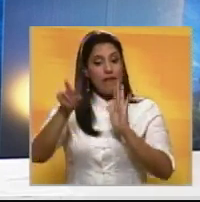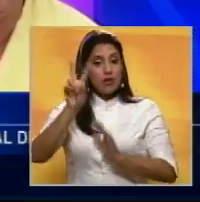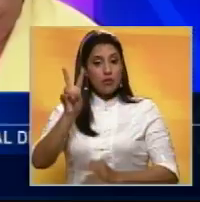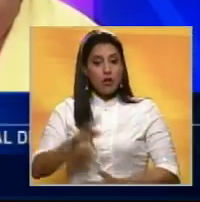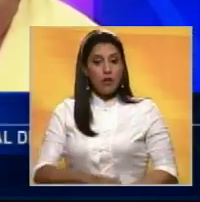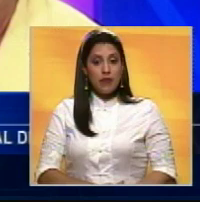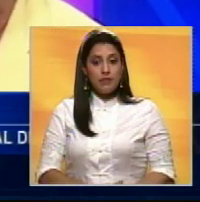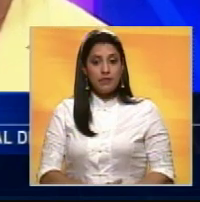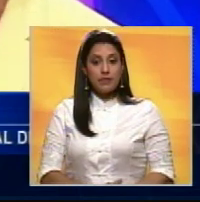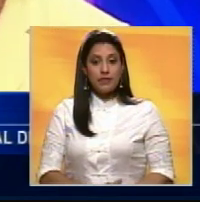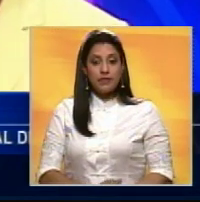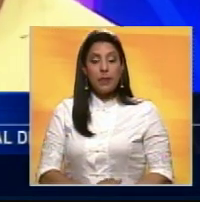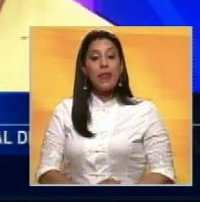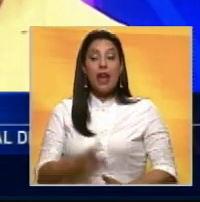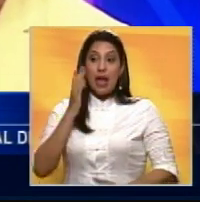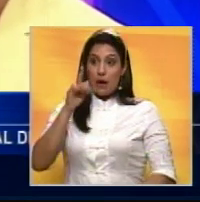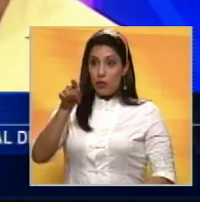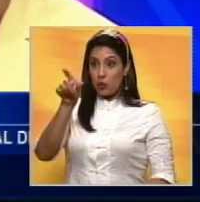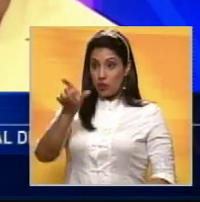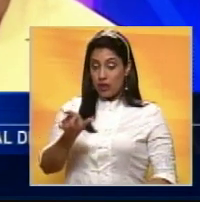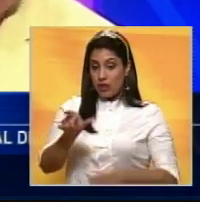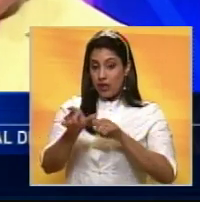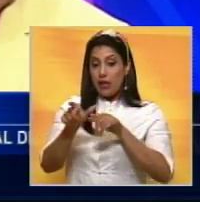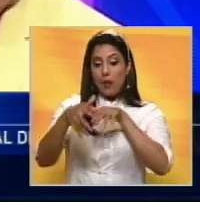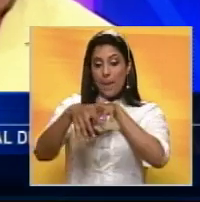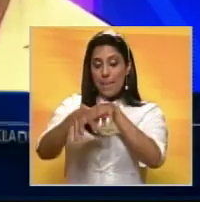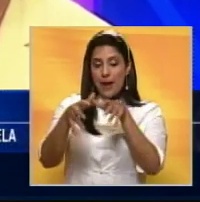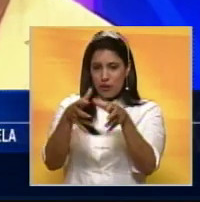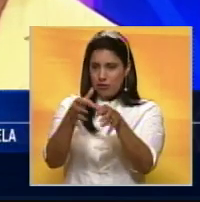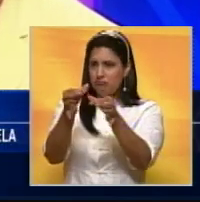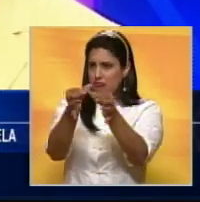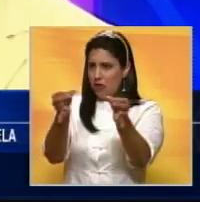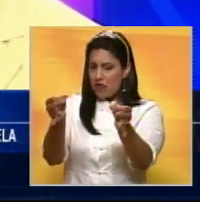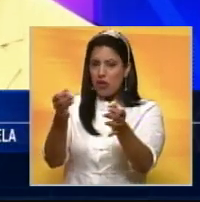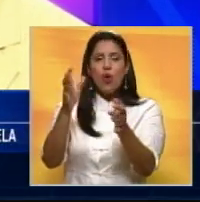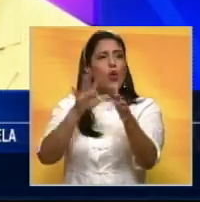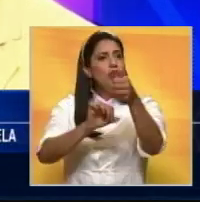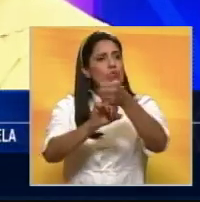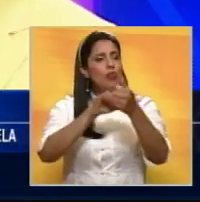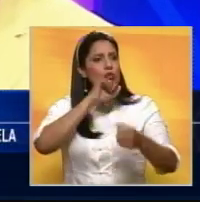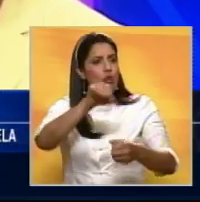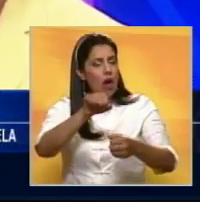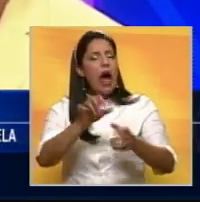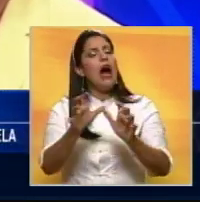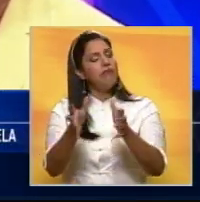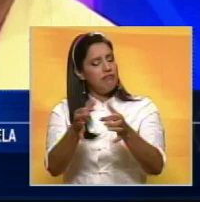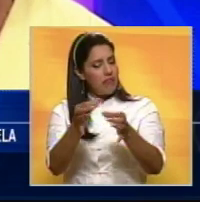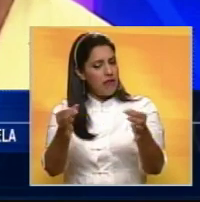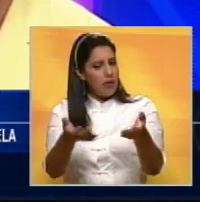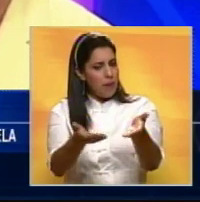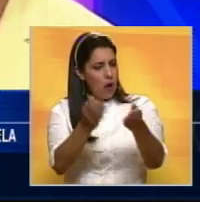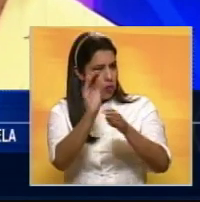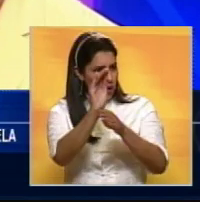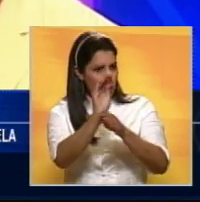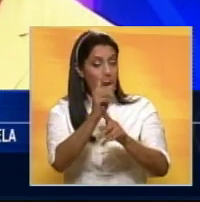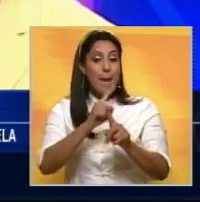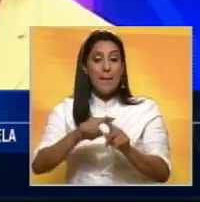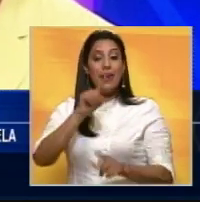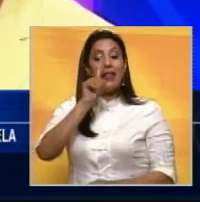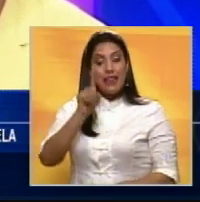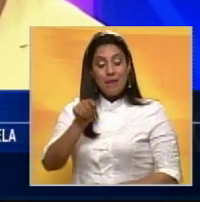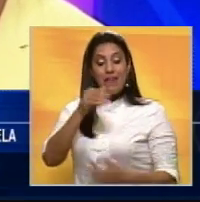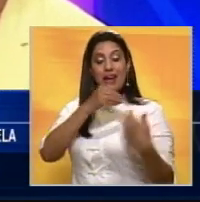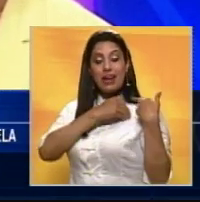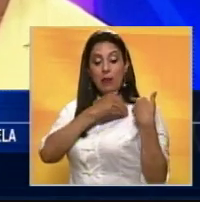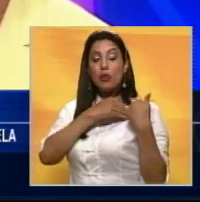país. Si usted tiene una concentración perfecta de gente afecta a usted, magnífico, usted la custodia, pero usted tiene que